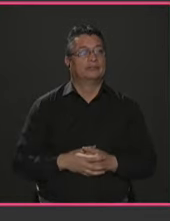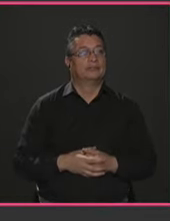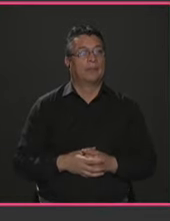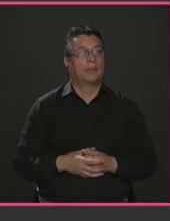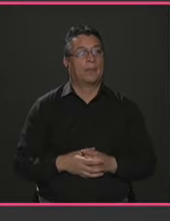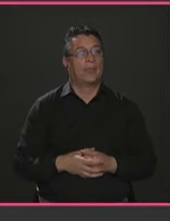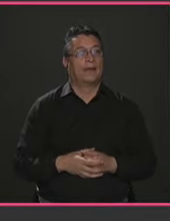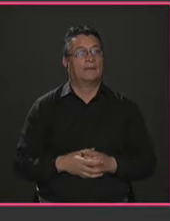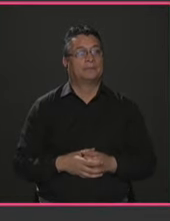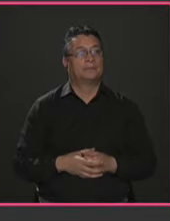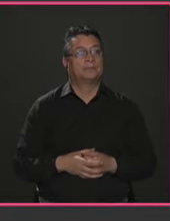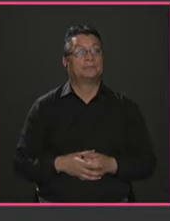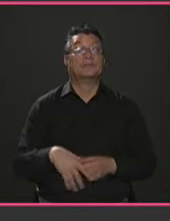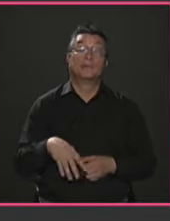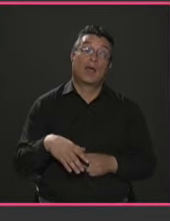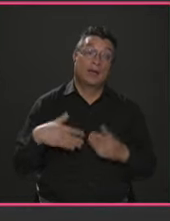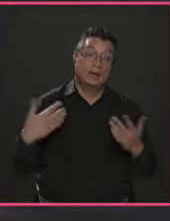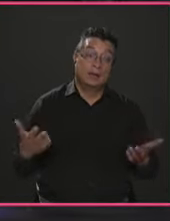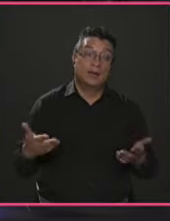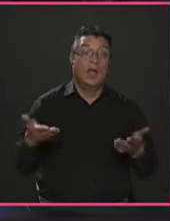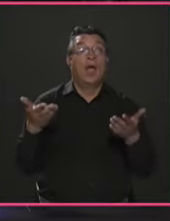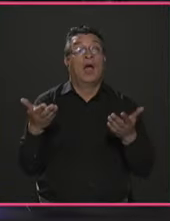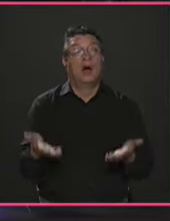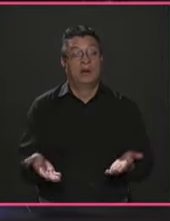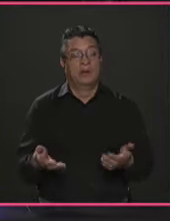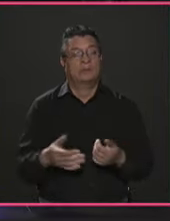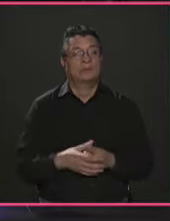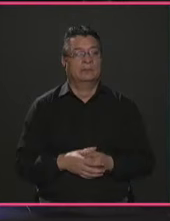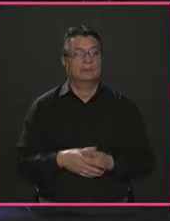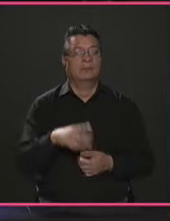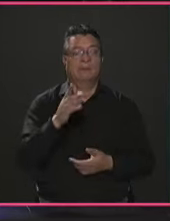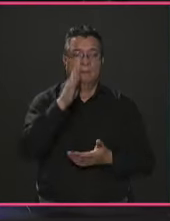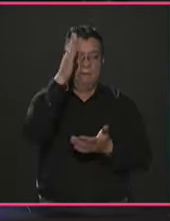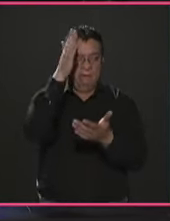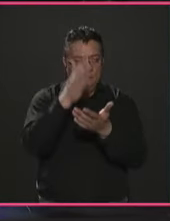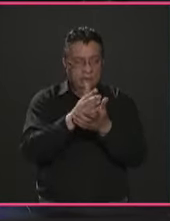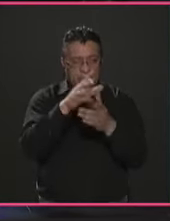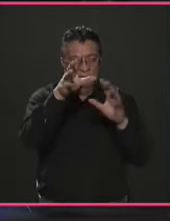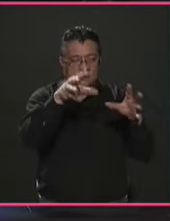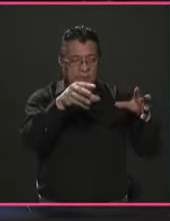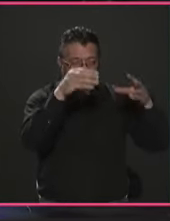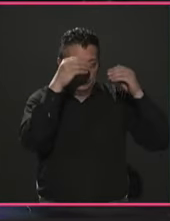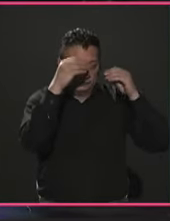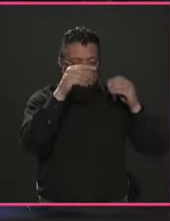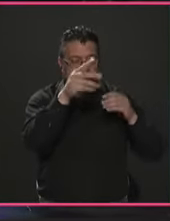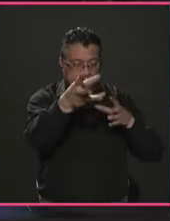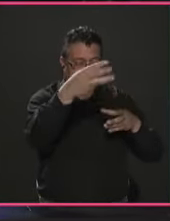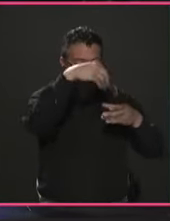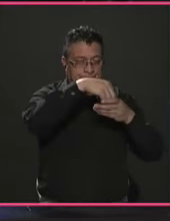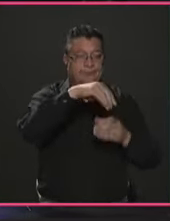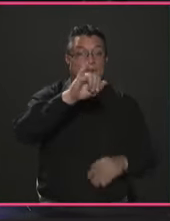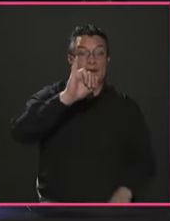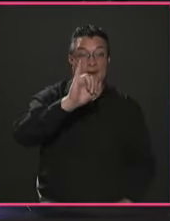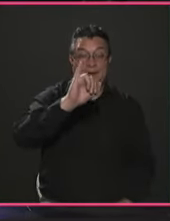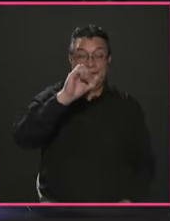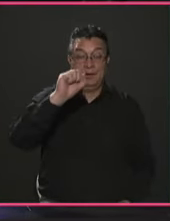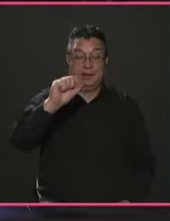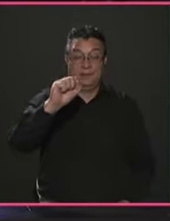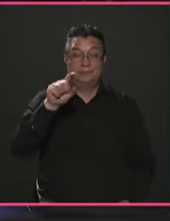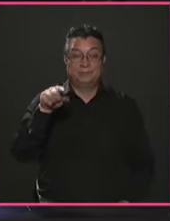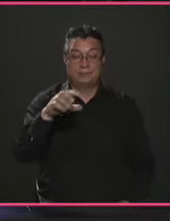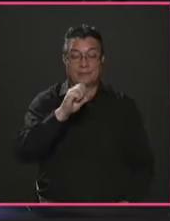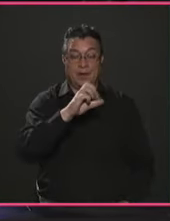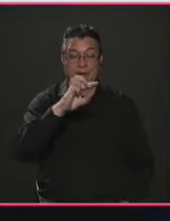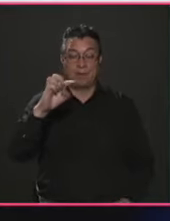efectiva y ahora deberíamos incorporar Inteligencia artificial en las Apps de